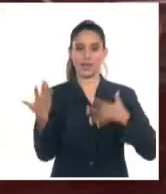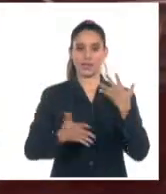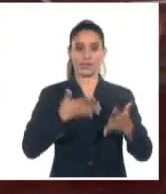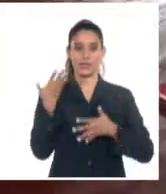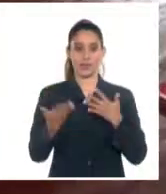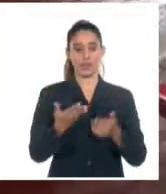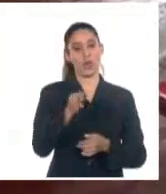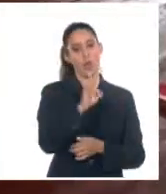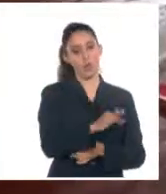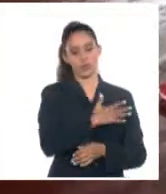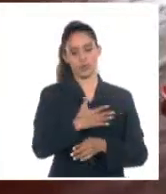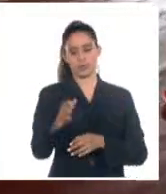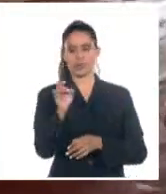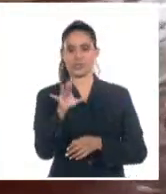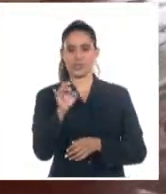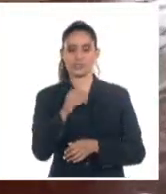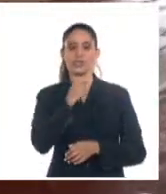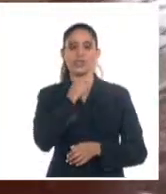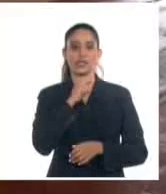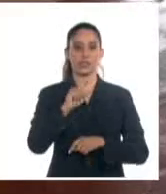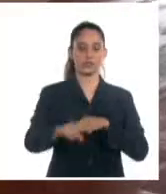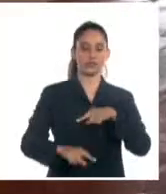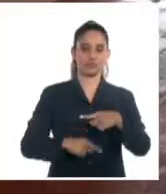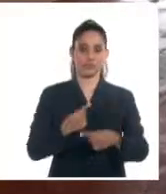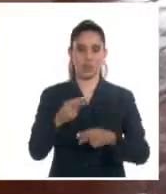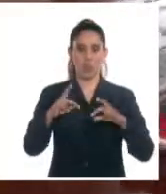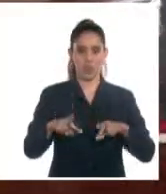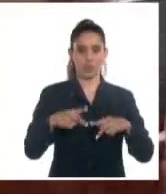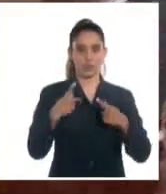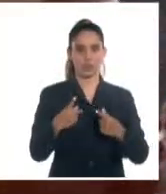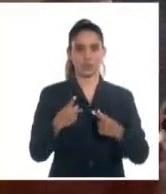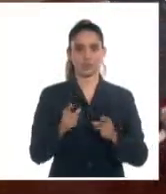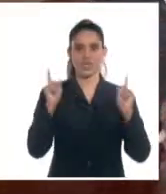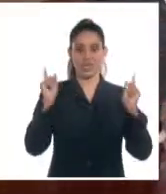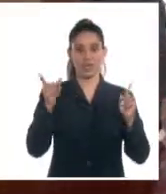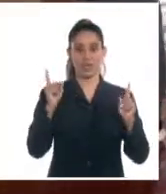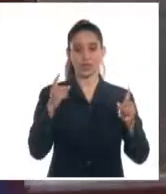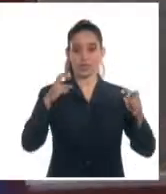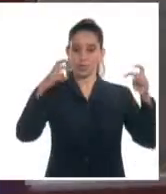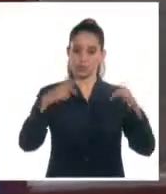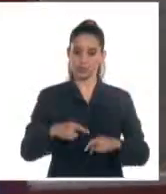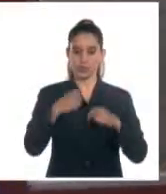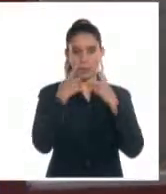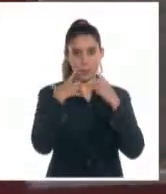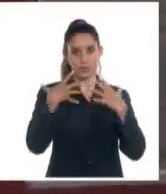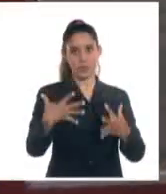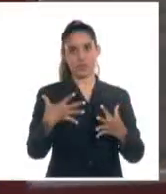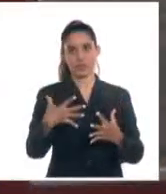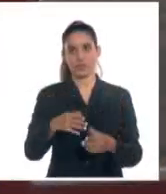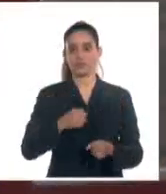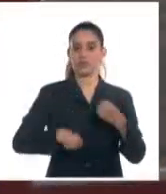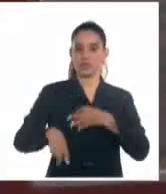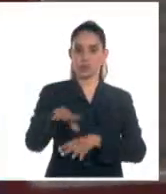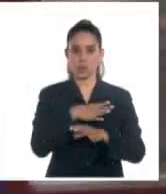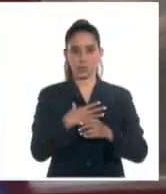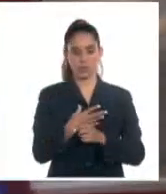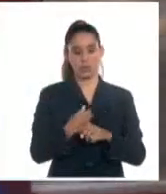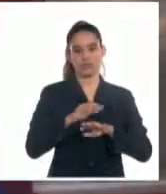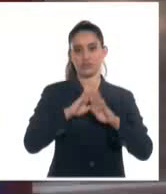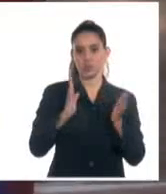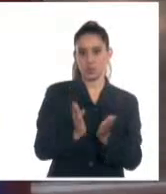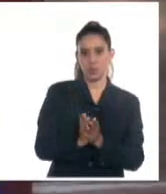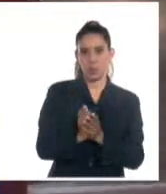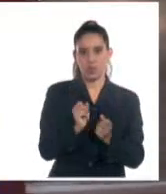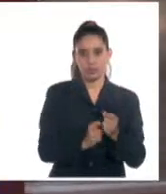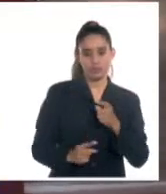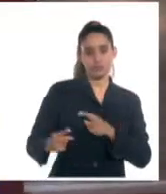15 de enero la 60ª edición. Se han hecho algunas reuniones con el comité organizador. Como usted puede ver hoy, por acá se